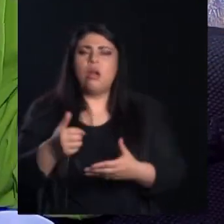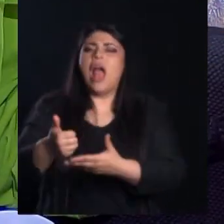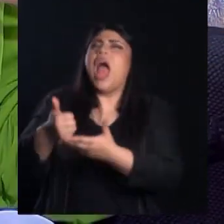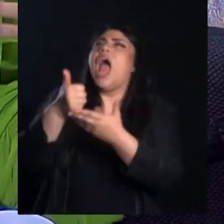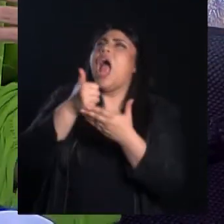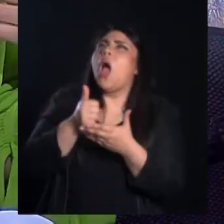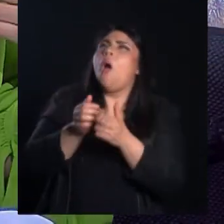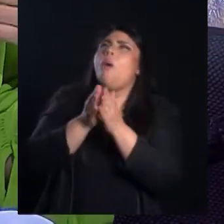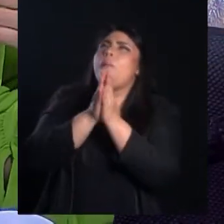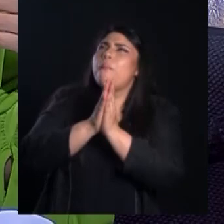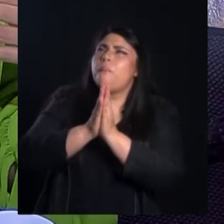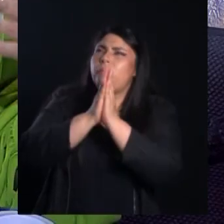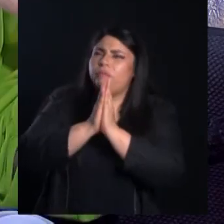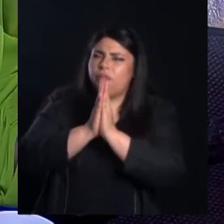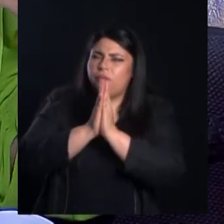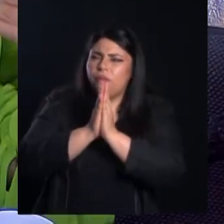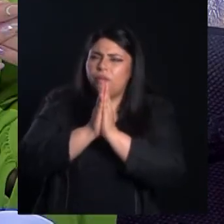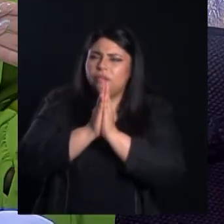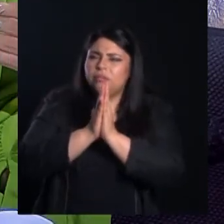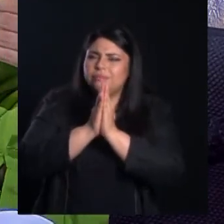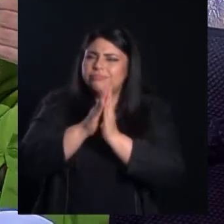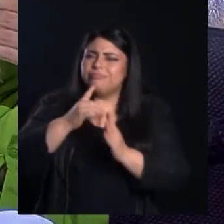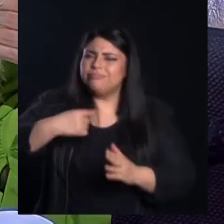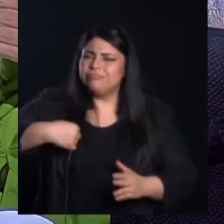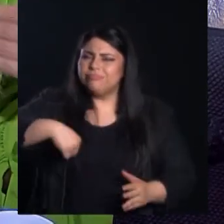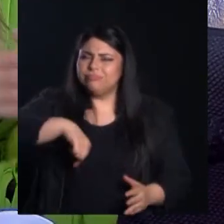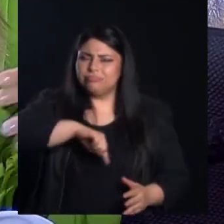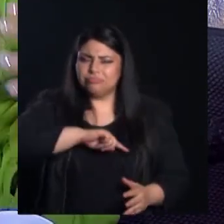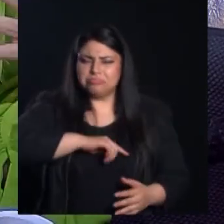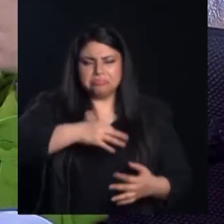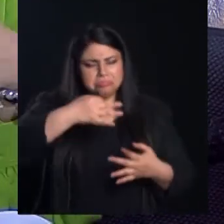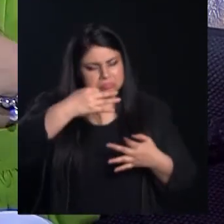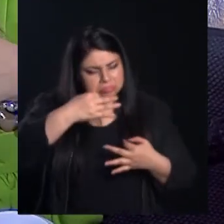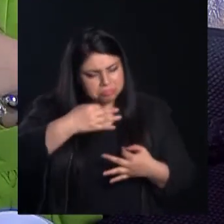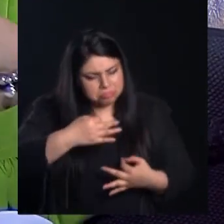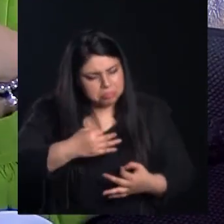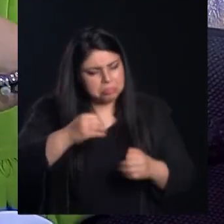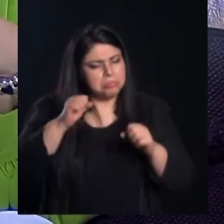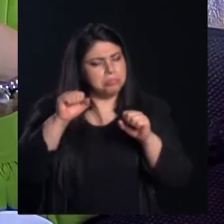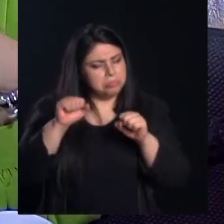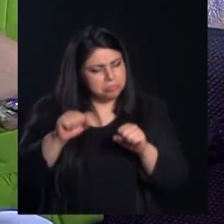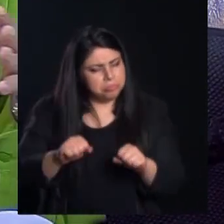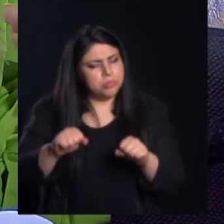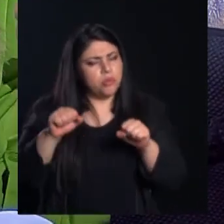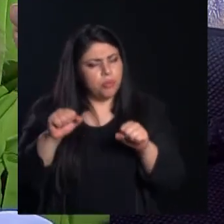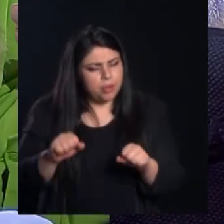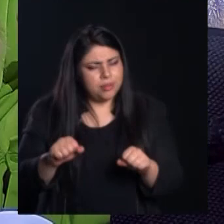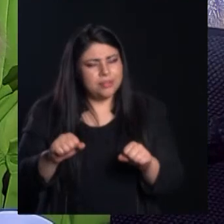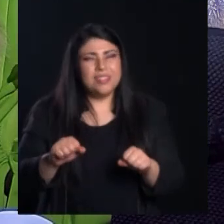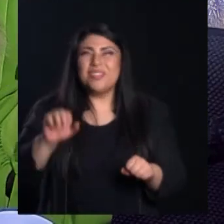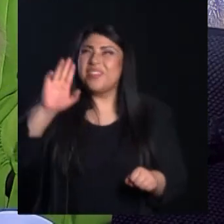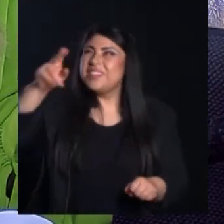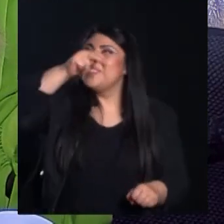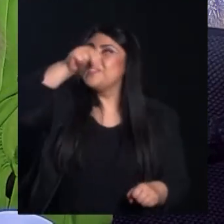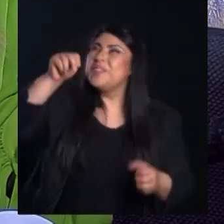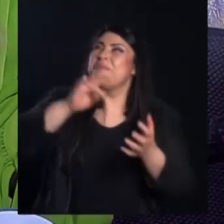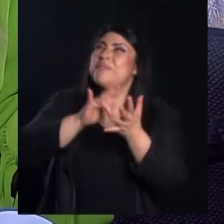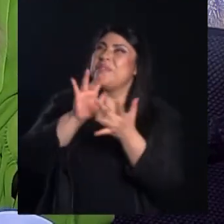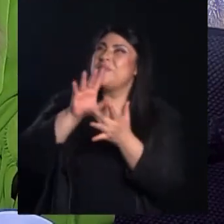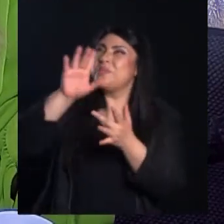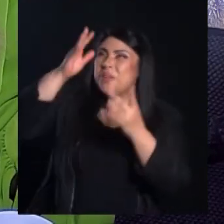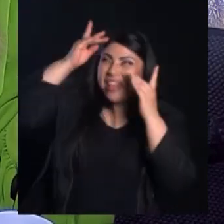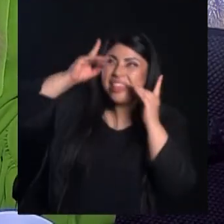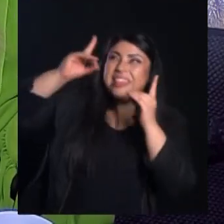marcar nuestra esencia a marcar nuestra identidad de que si podemos pero lo podemos hacer solo en tu nombre porque tú eres digno